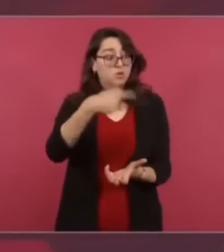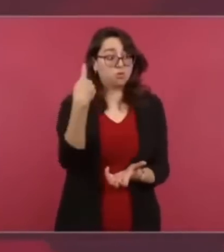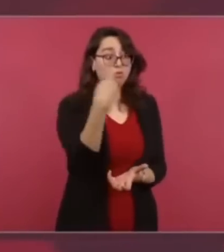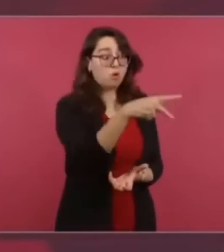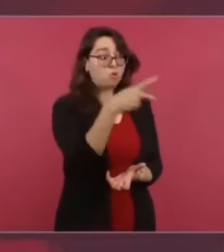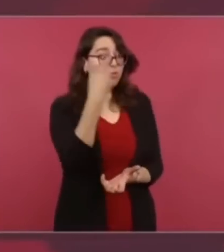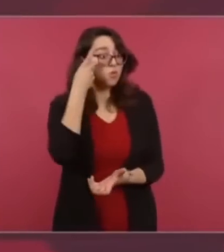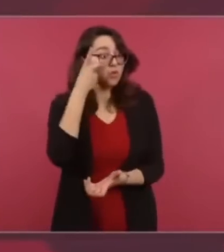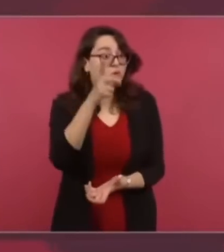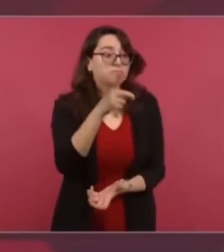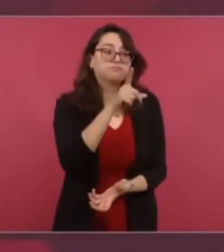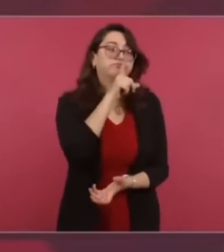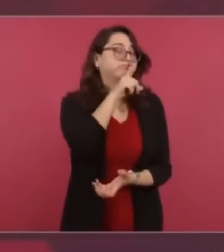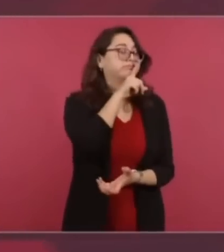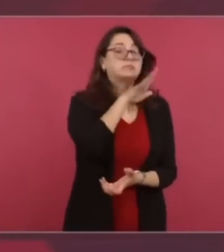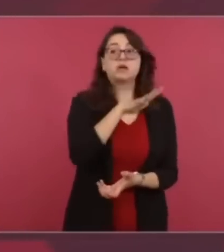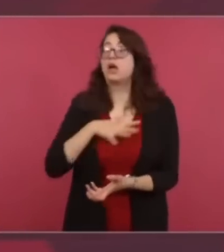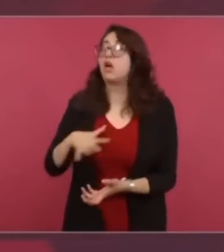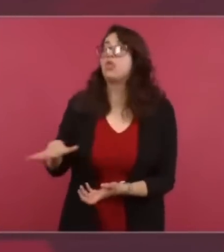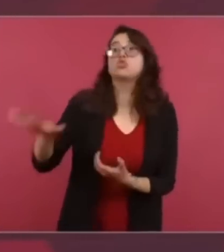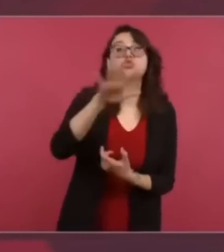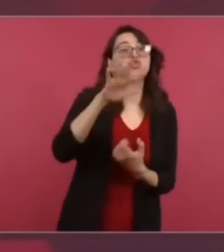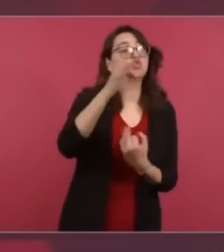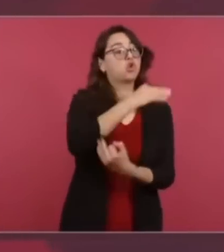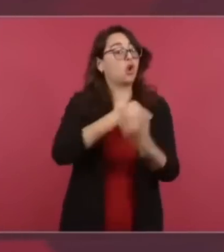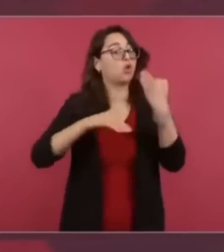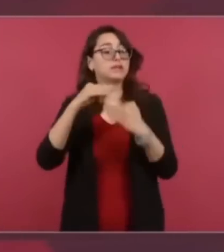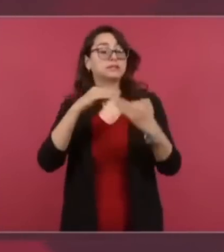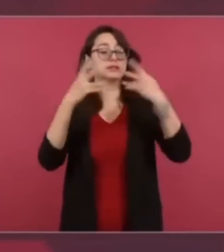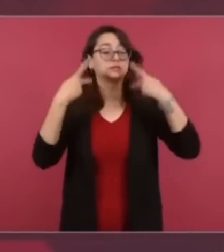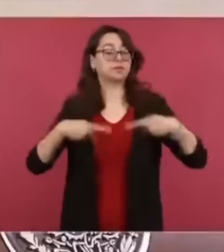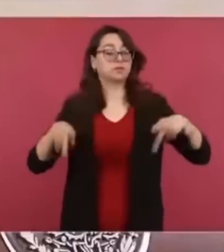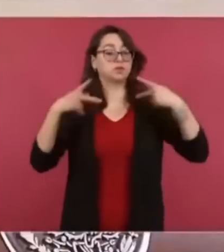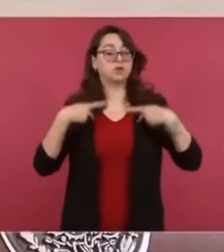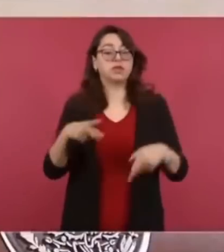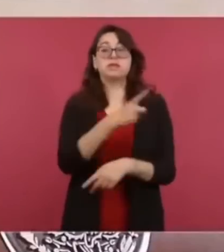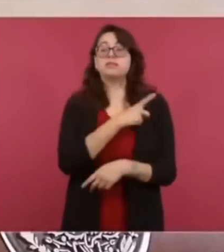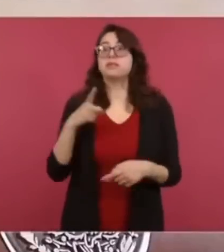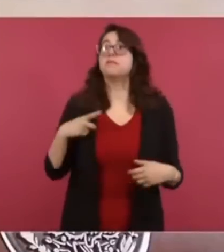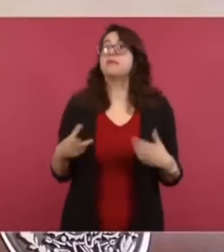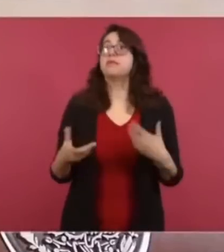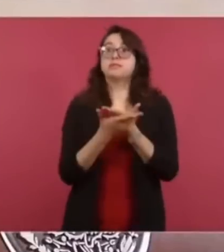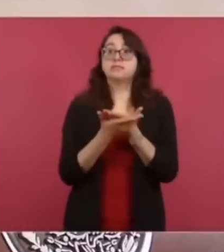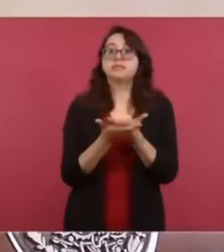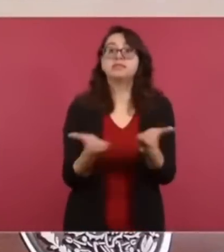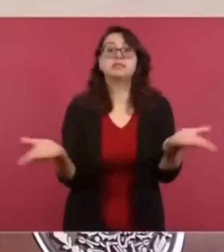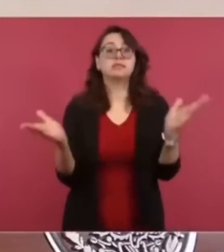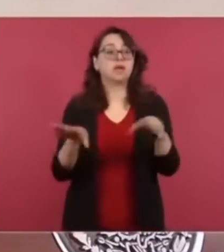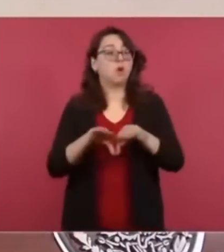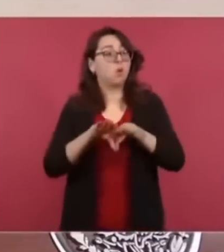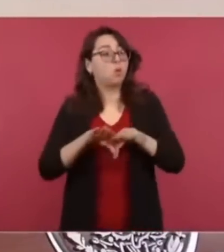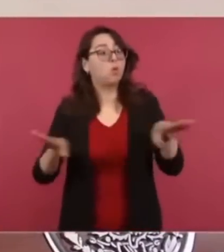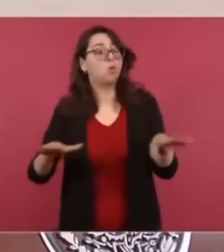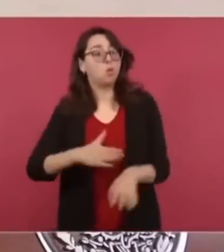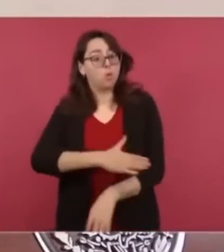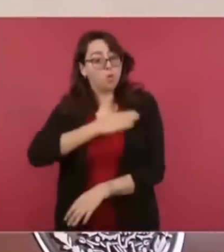distribuirlo con justicia, con equidad? Que no puede ser